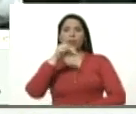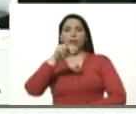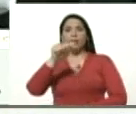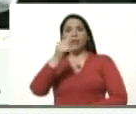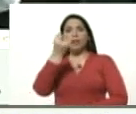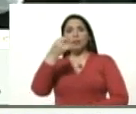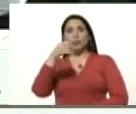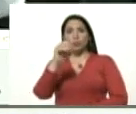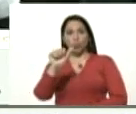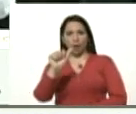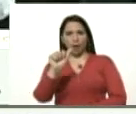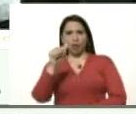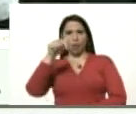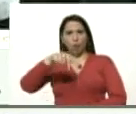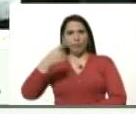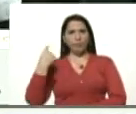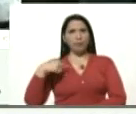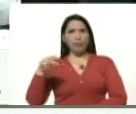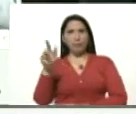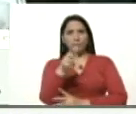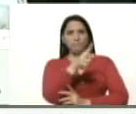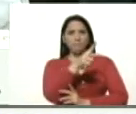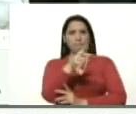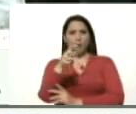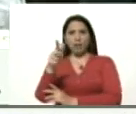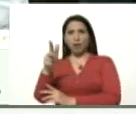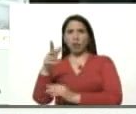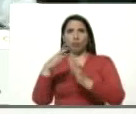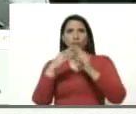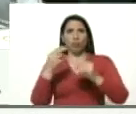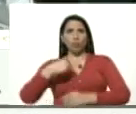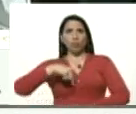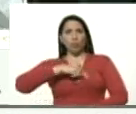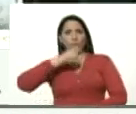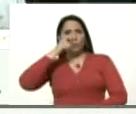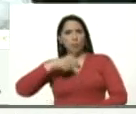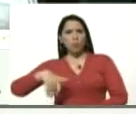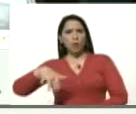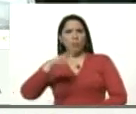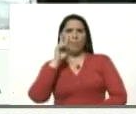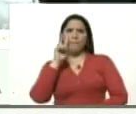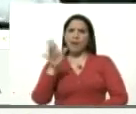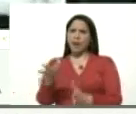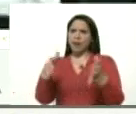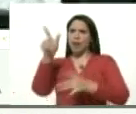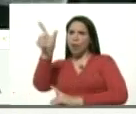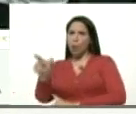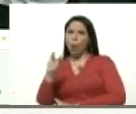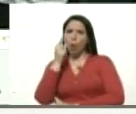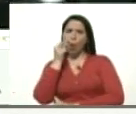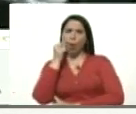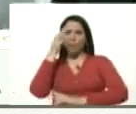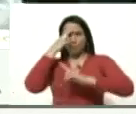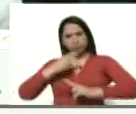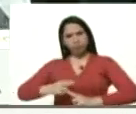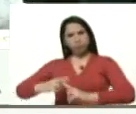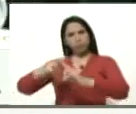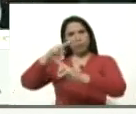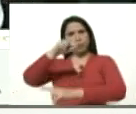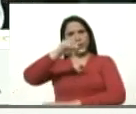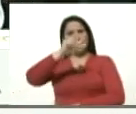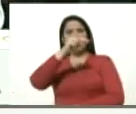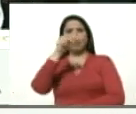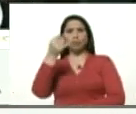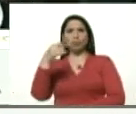un video para que todo nuestro pueblo vea al gran Aquiles. Homenaje a Aquiles, 100